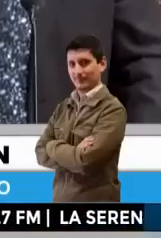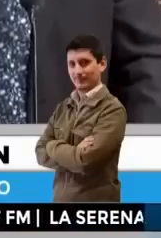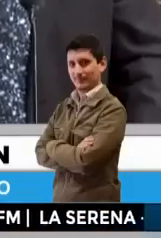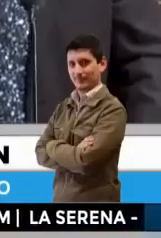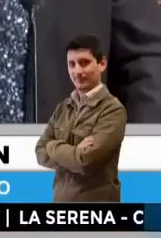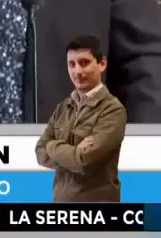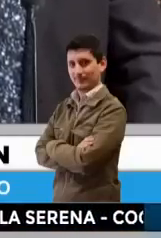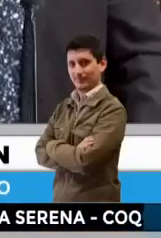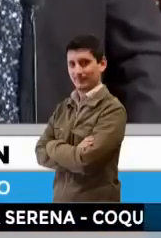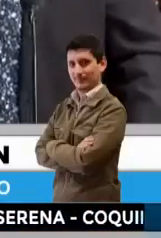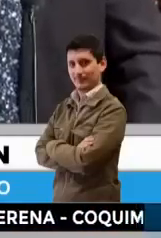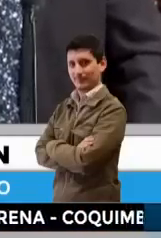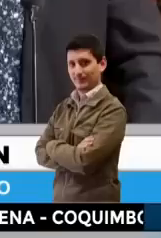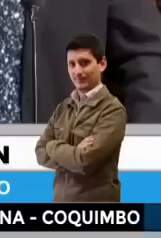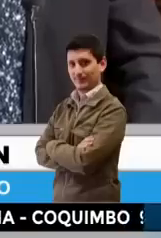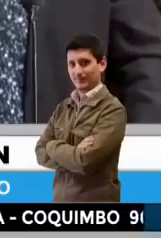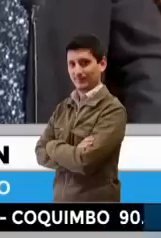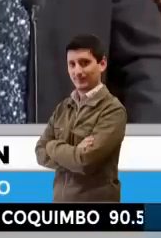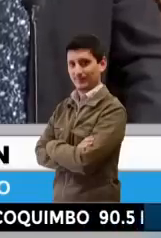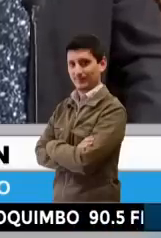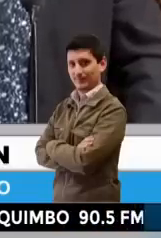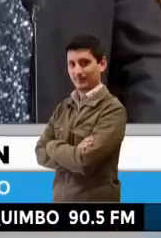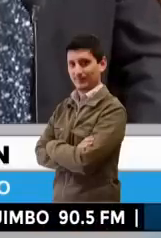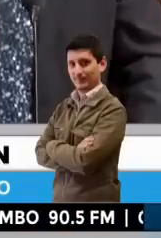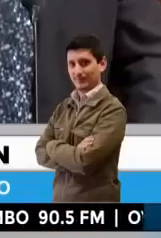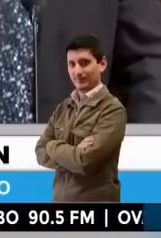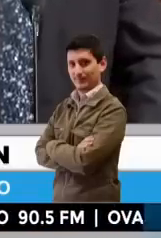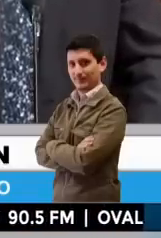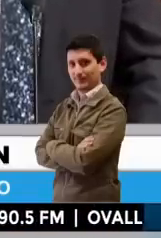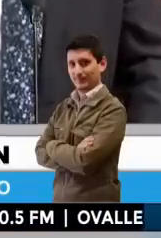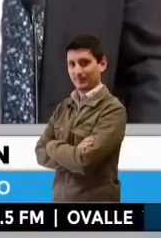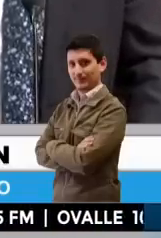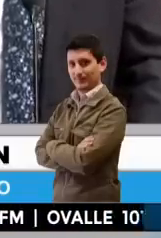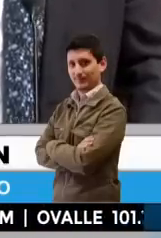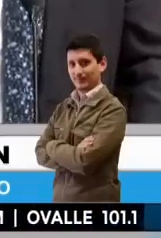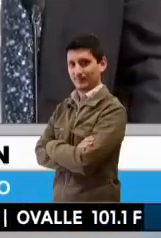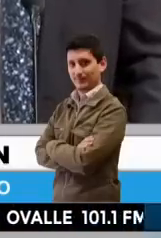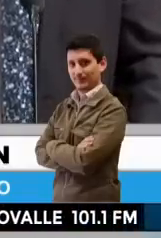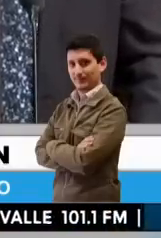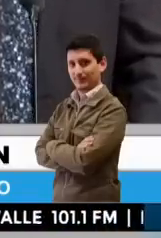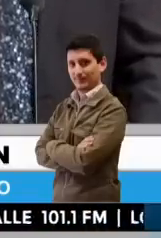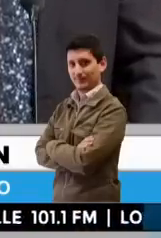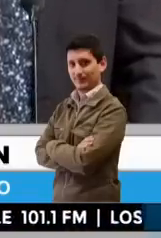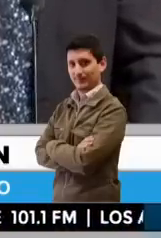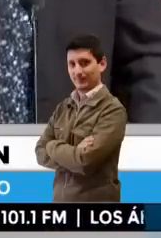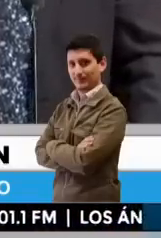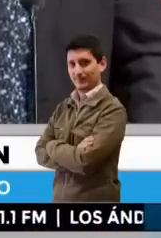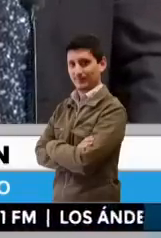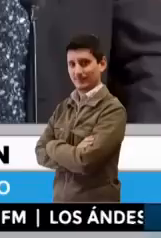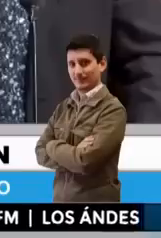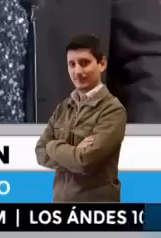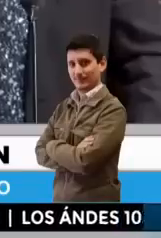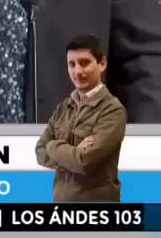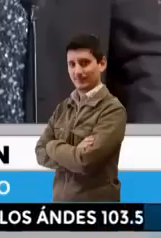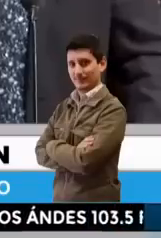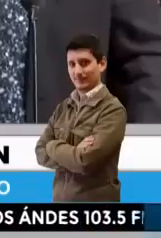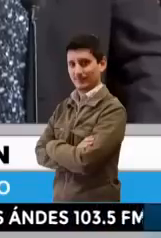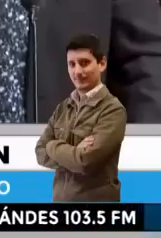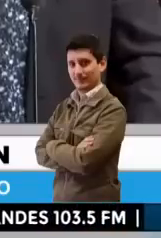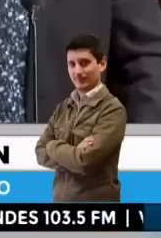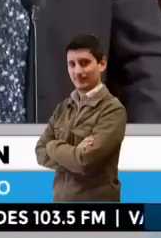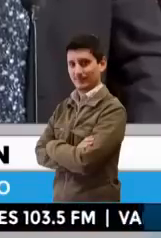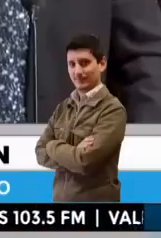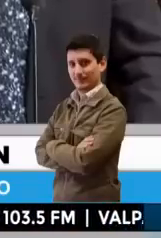con estas dos ideas fuerzas que yo les contaba ayer, ¿no? Por un lado, las malas noticias, noticias para esto, otro. Por otro lado,